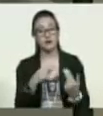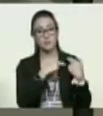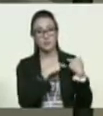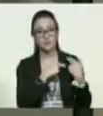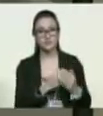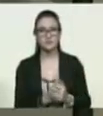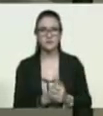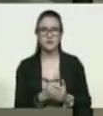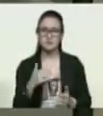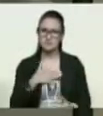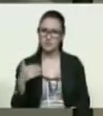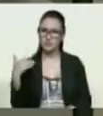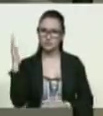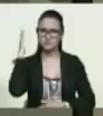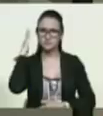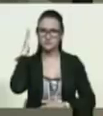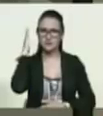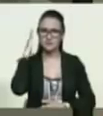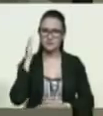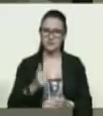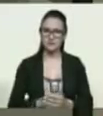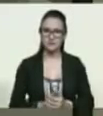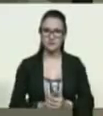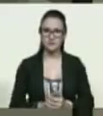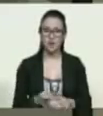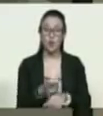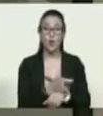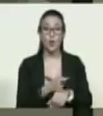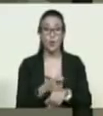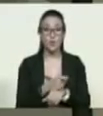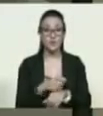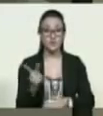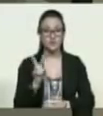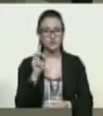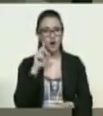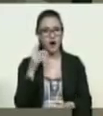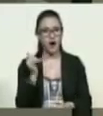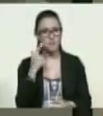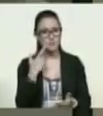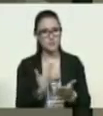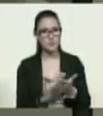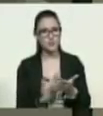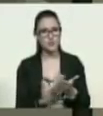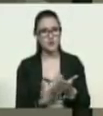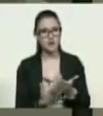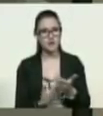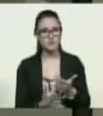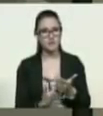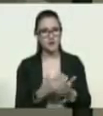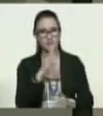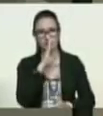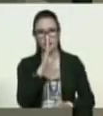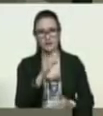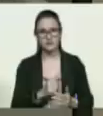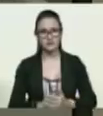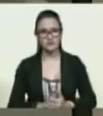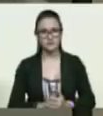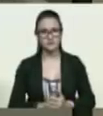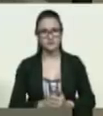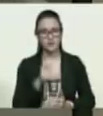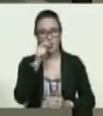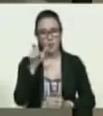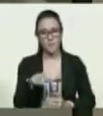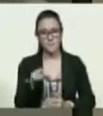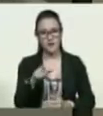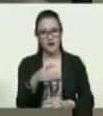quería saber si el gobierno venezolano tiene pruebas que acrediten esa implicación directa y personal del señor Santos